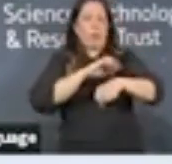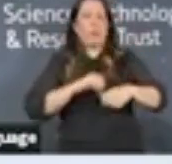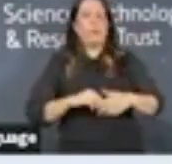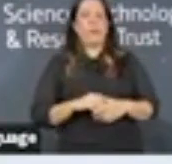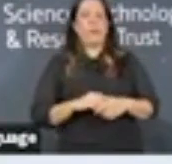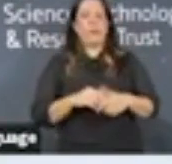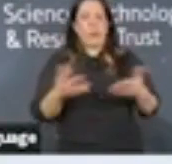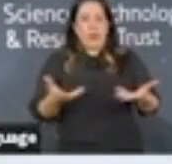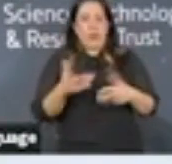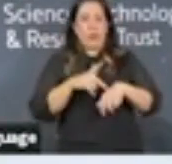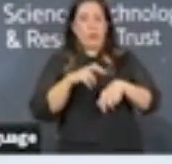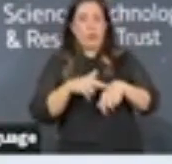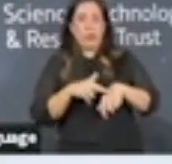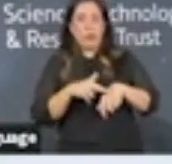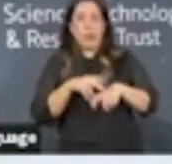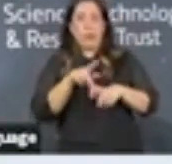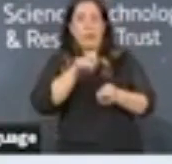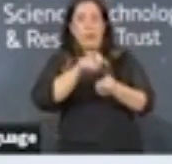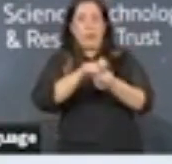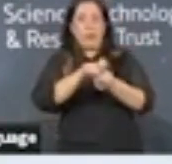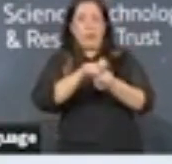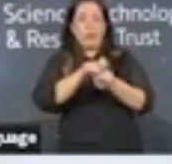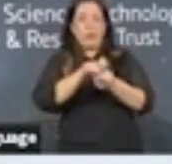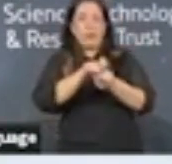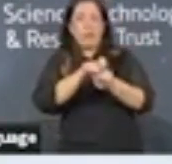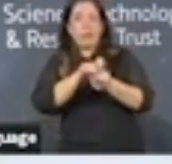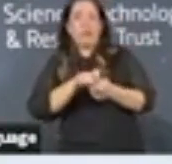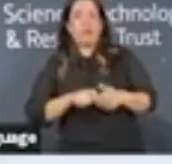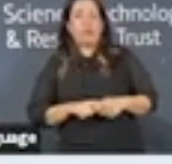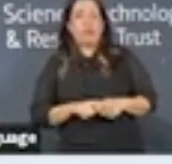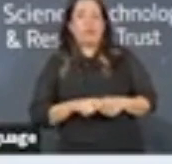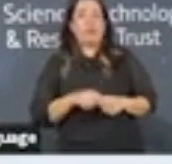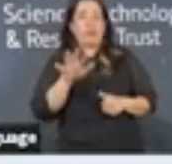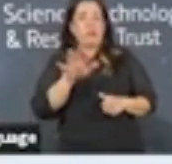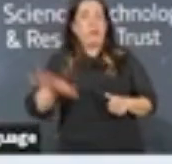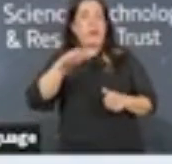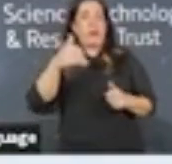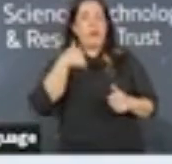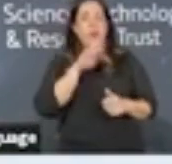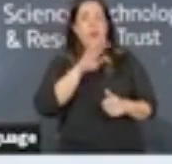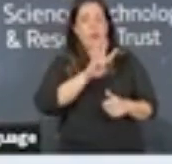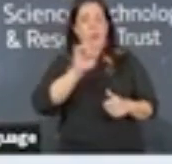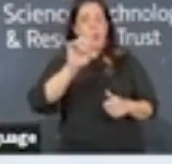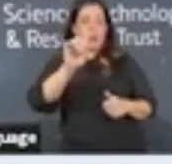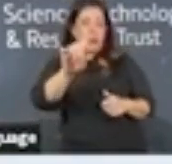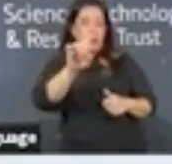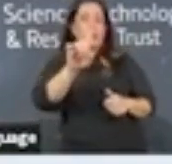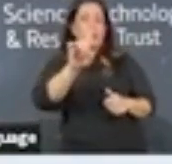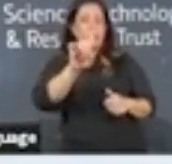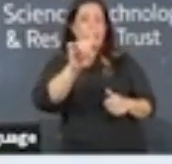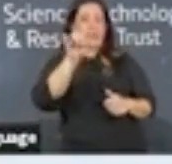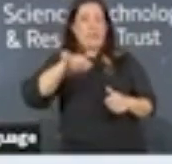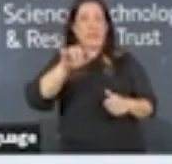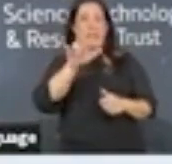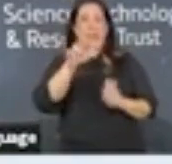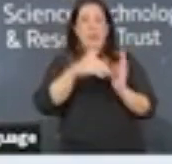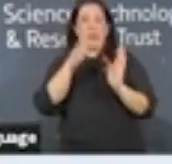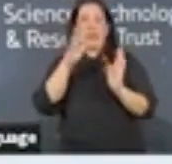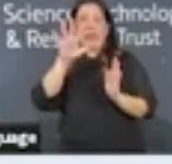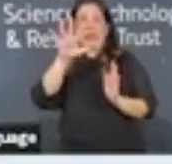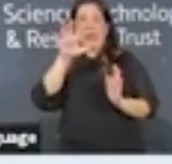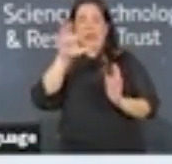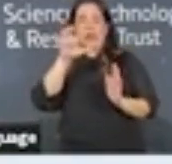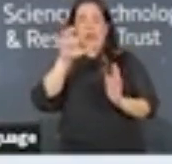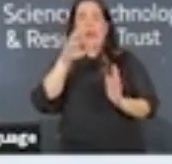Puerto Rico, específicamente, hay alrededor de unas 41 especies de esas 3.500. Algunas de